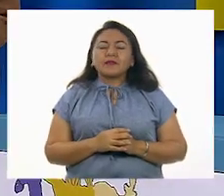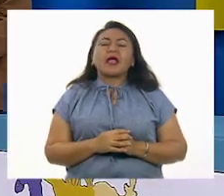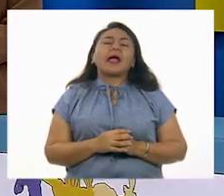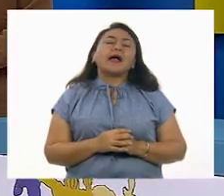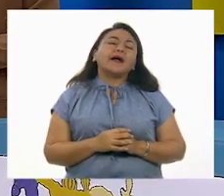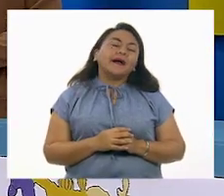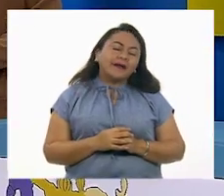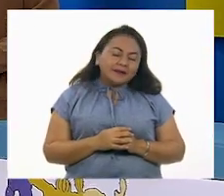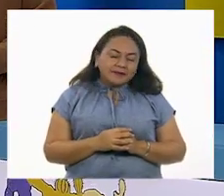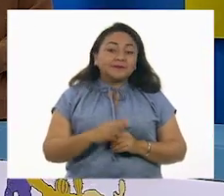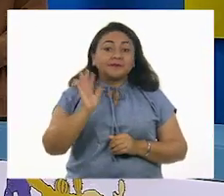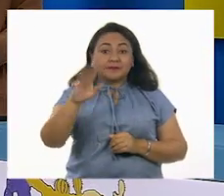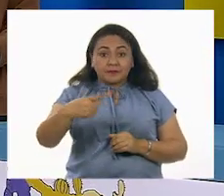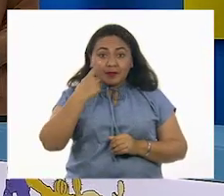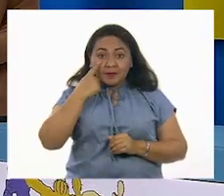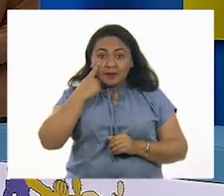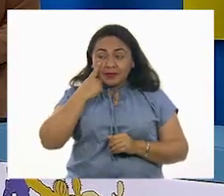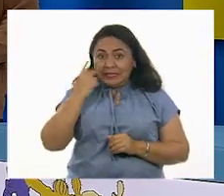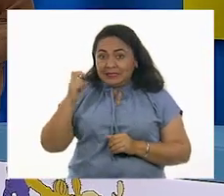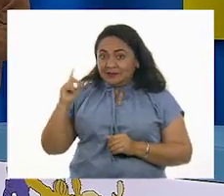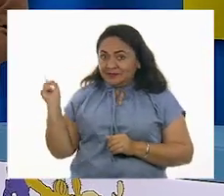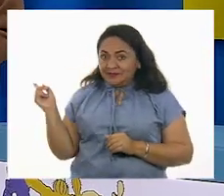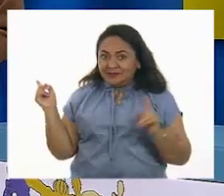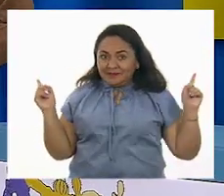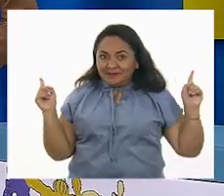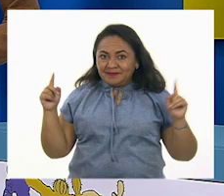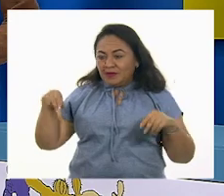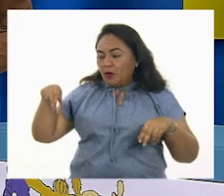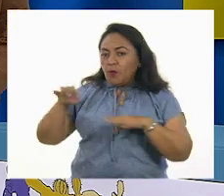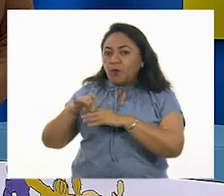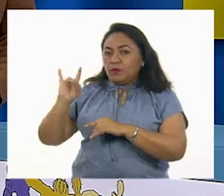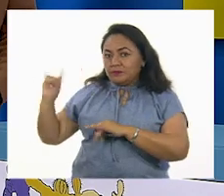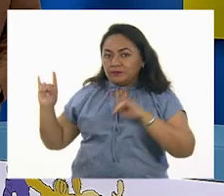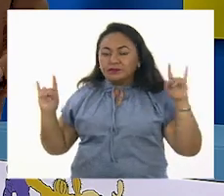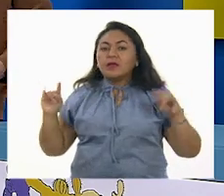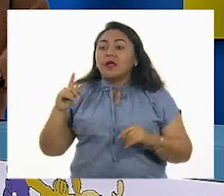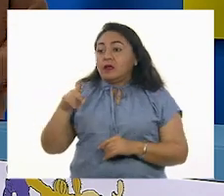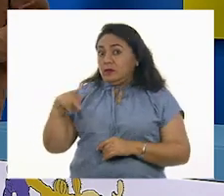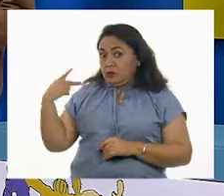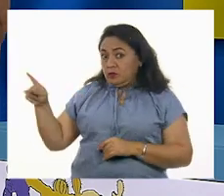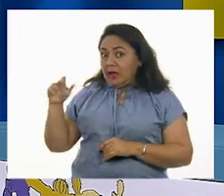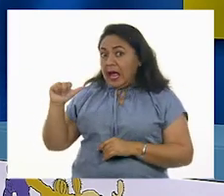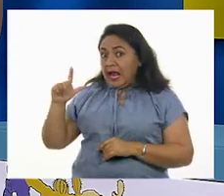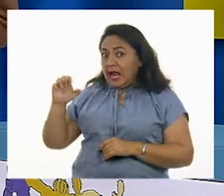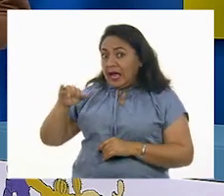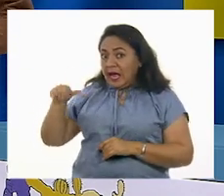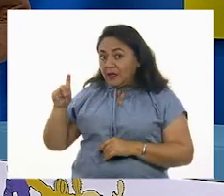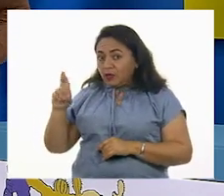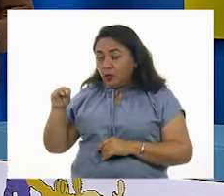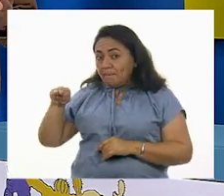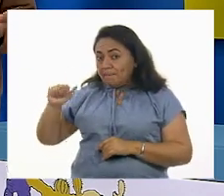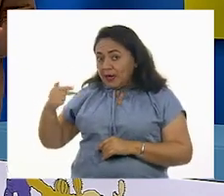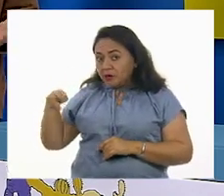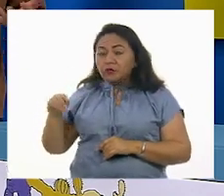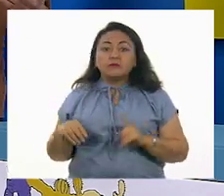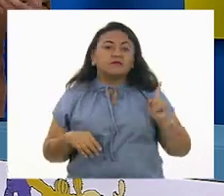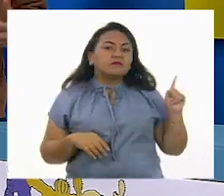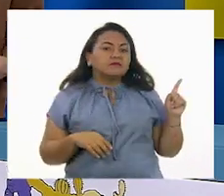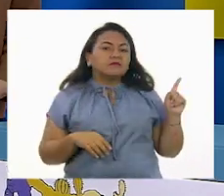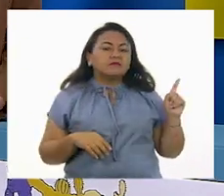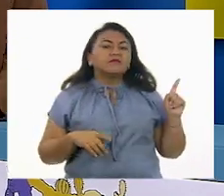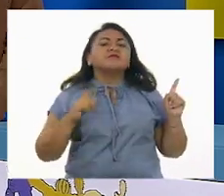Pues mira, un caballete, el que vas a tener tú, va a ser Alejandro Magno. El otro, el que tengo yo, va a ser un